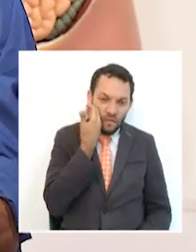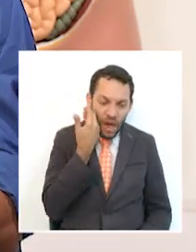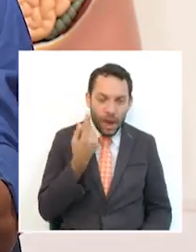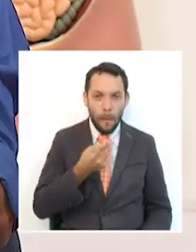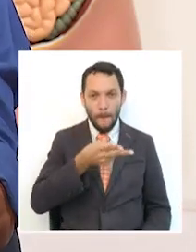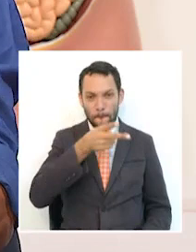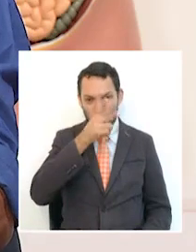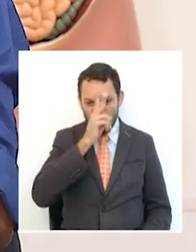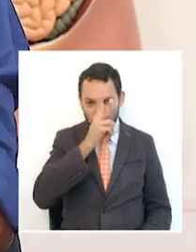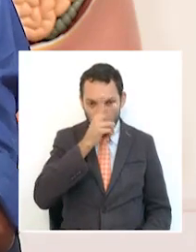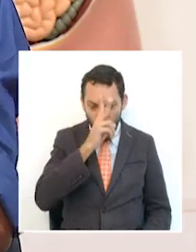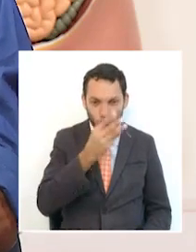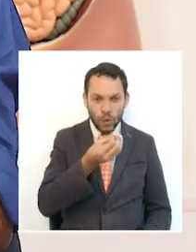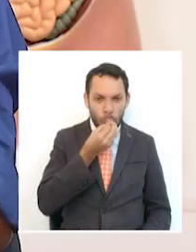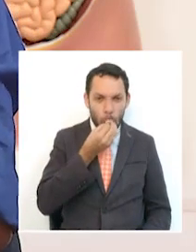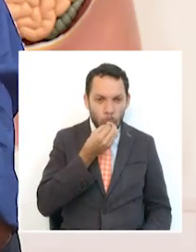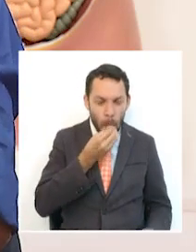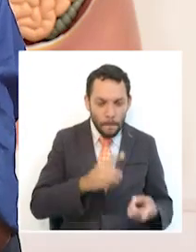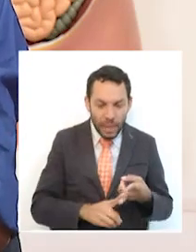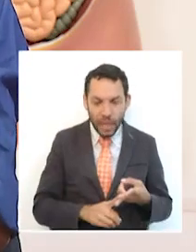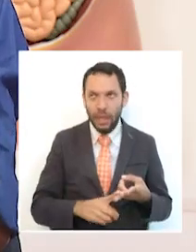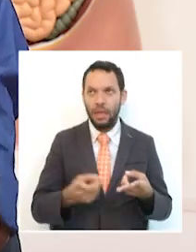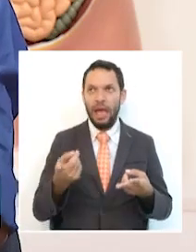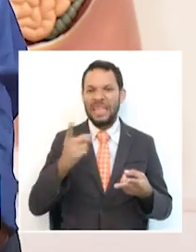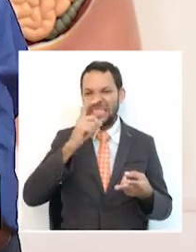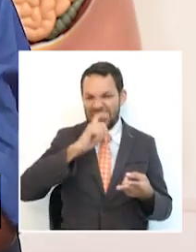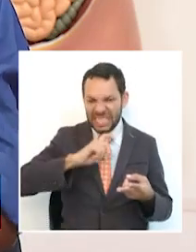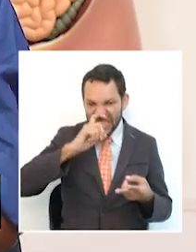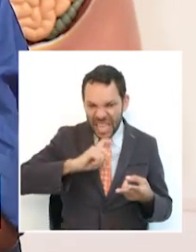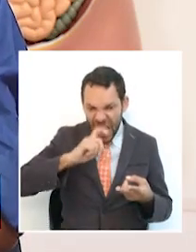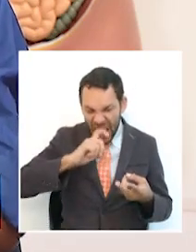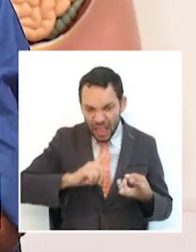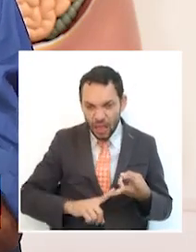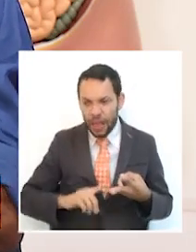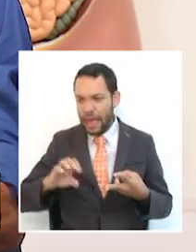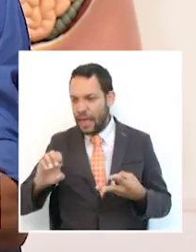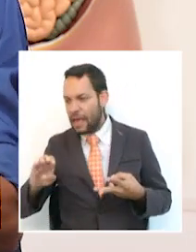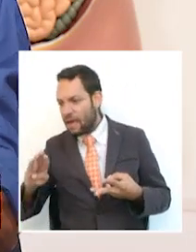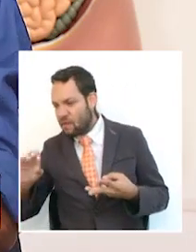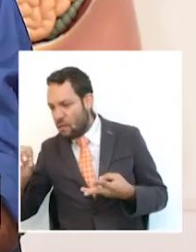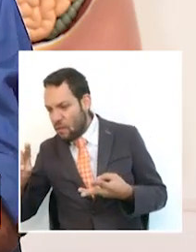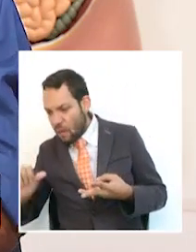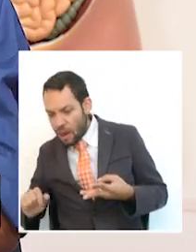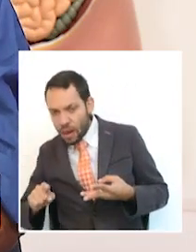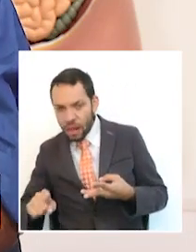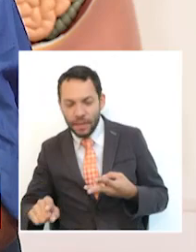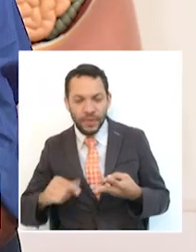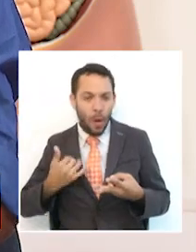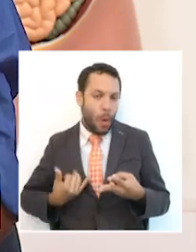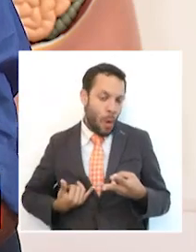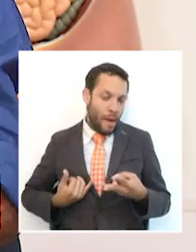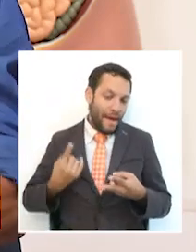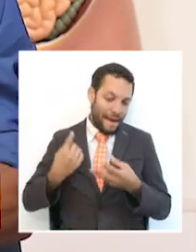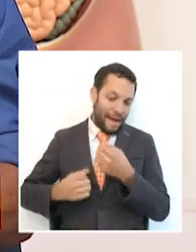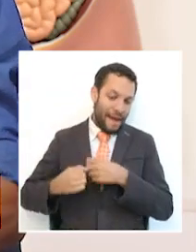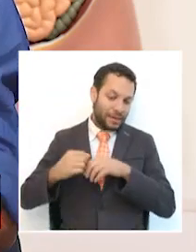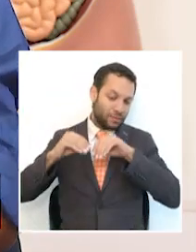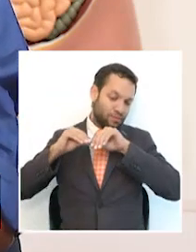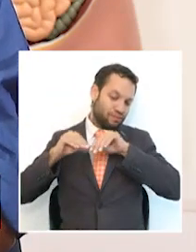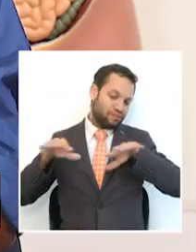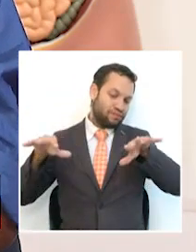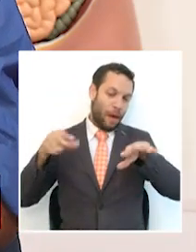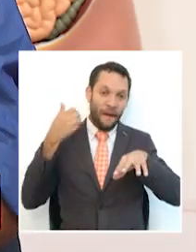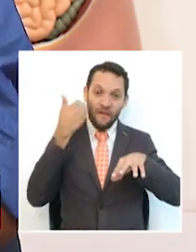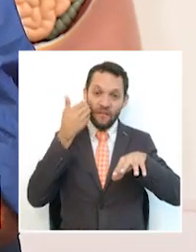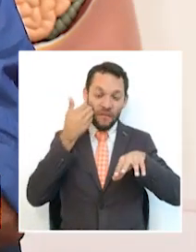que el ébola bueno infinidad de cosas salen cada año pero en este año ha sido algo particular ya es pandemia y que se está